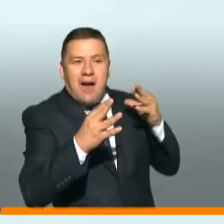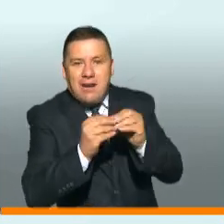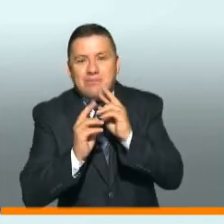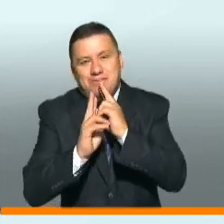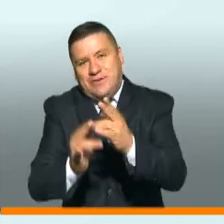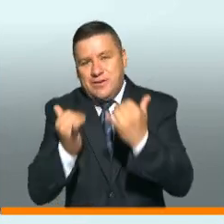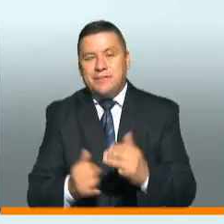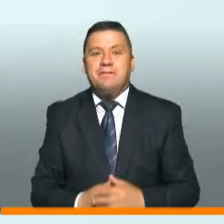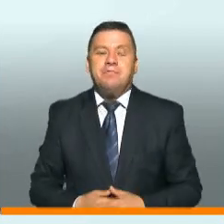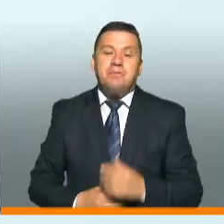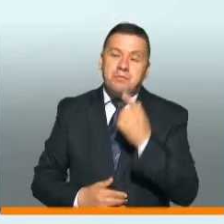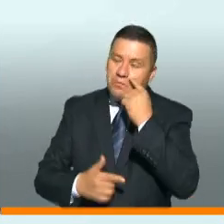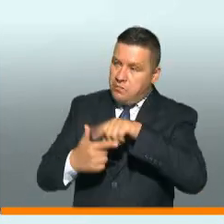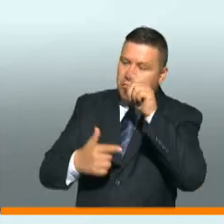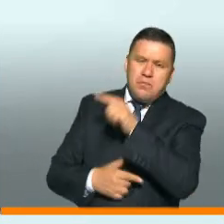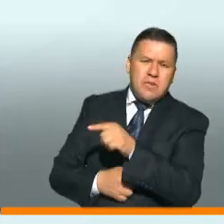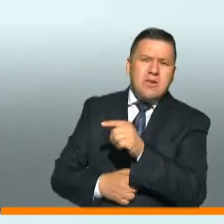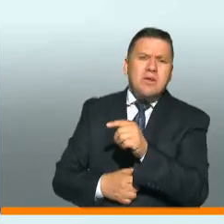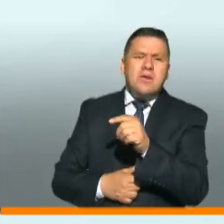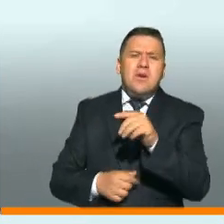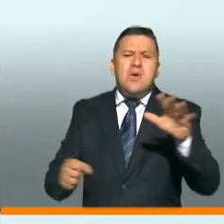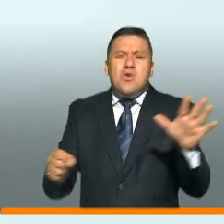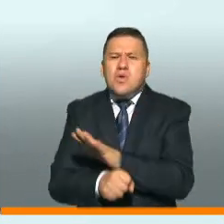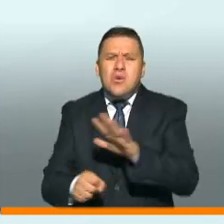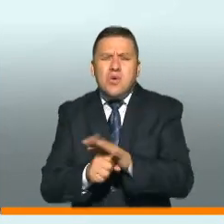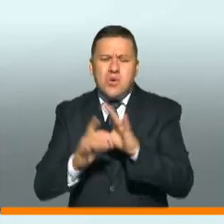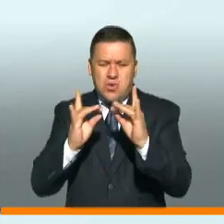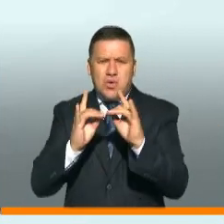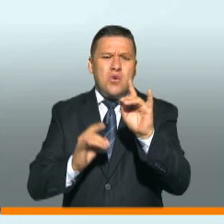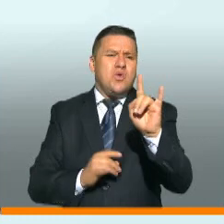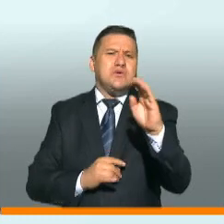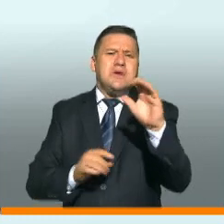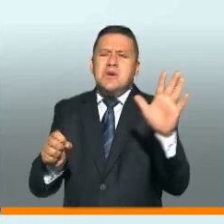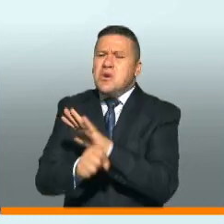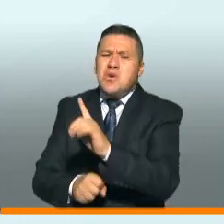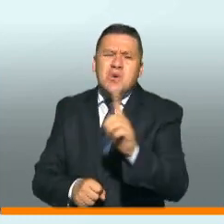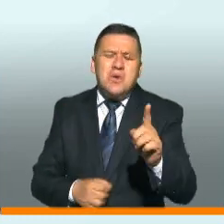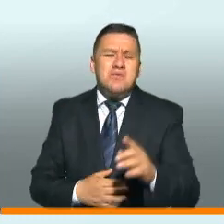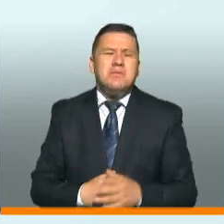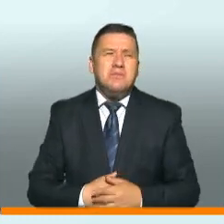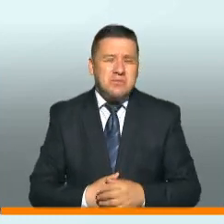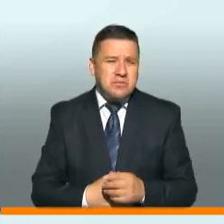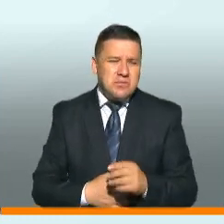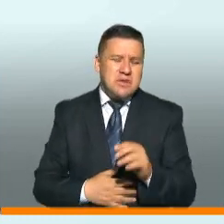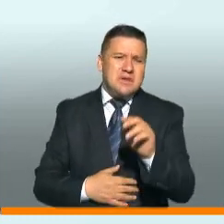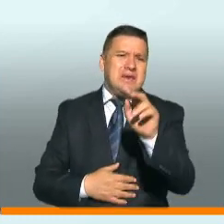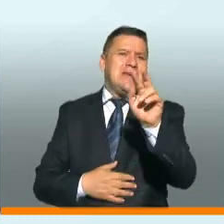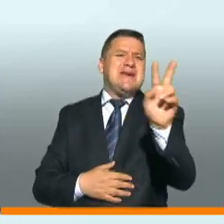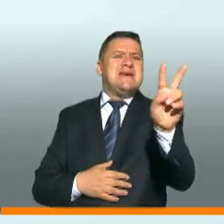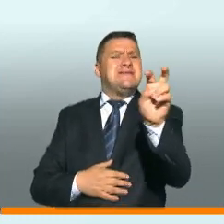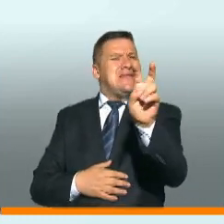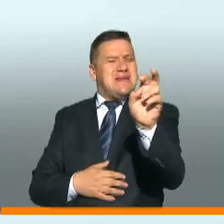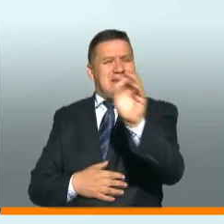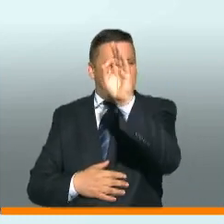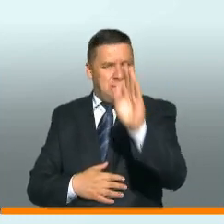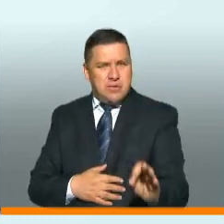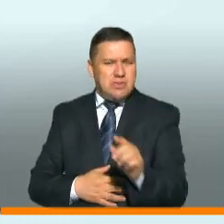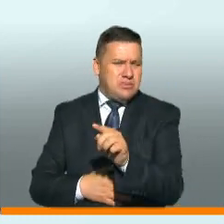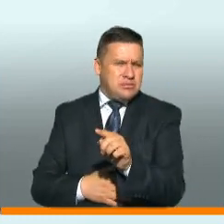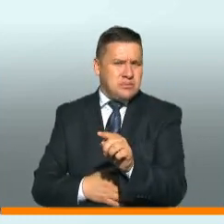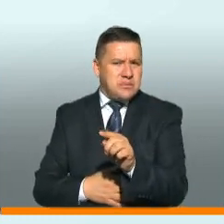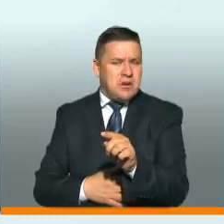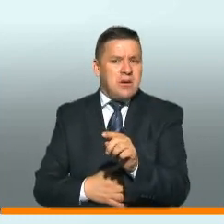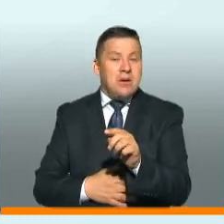en la siguiente podemos ver, una tasa de ocupación de cuidado intensivo del 77%, con